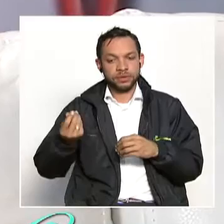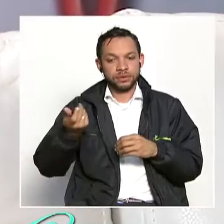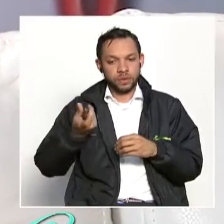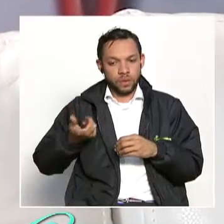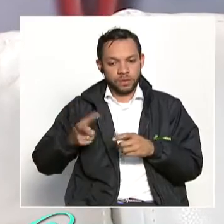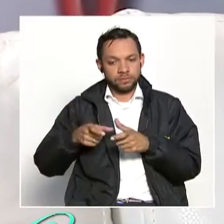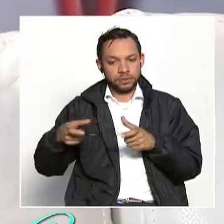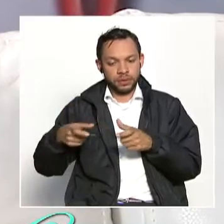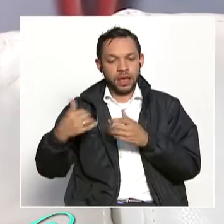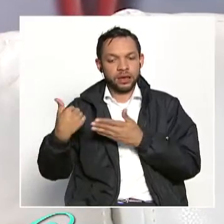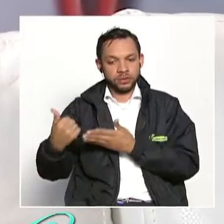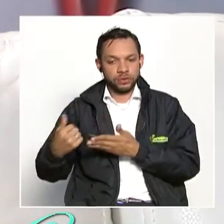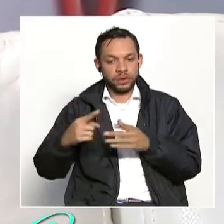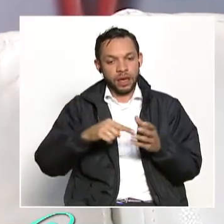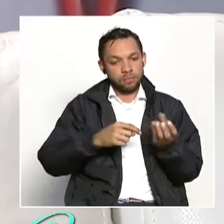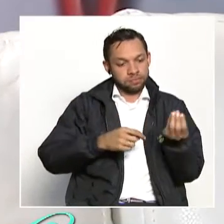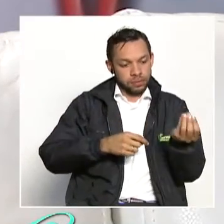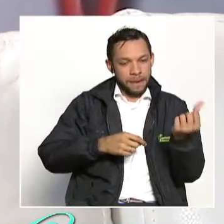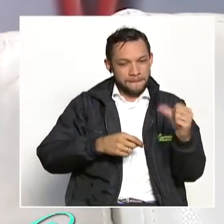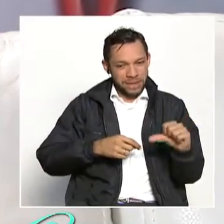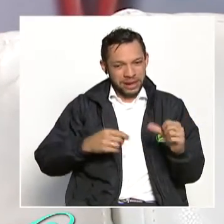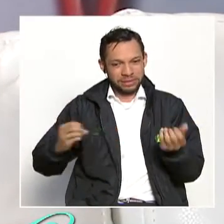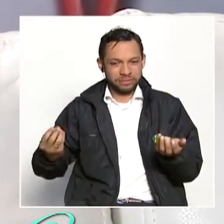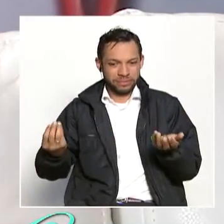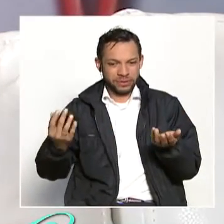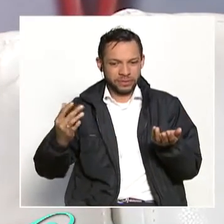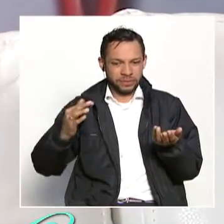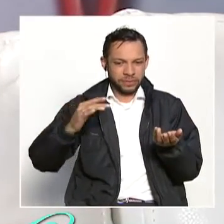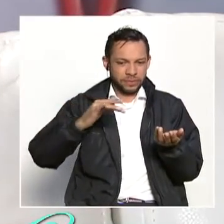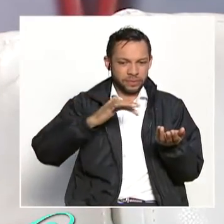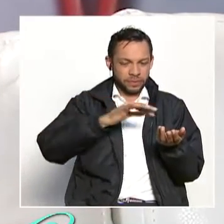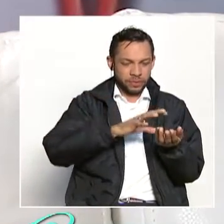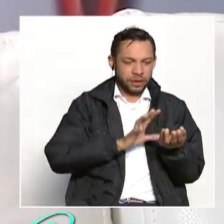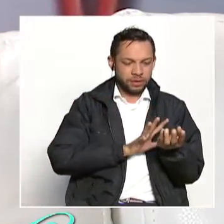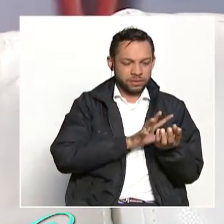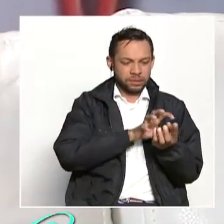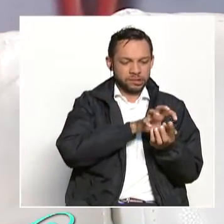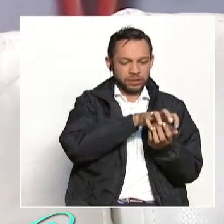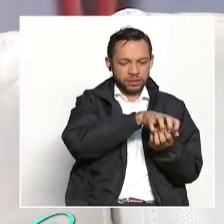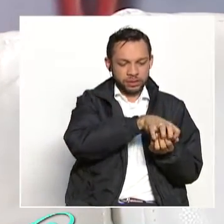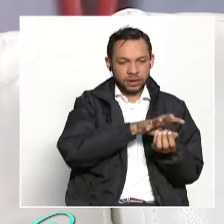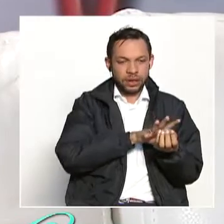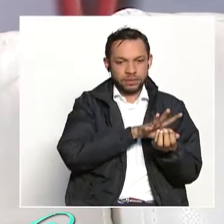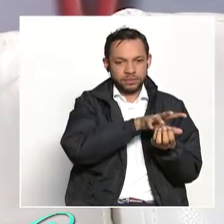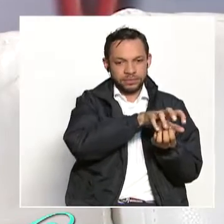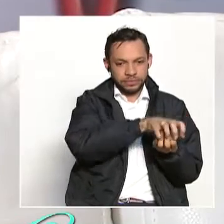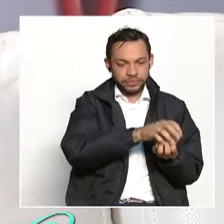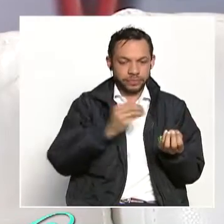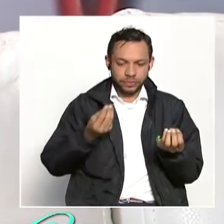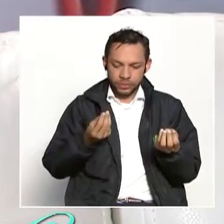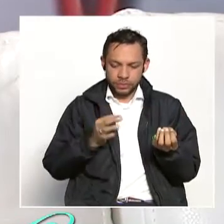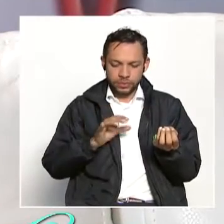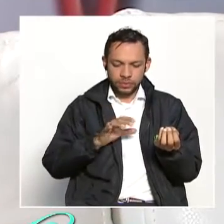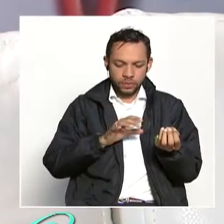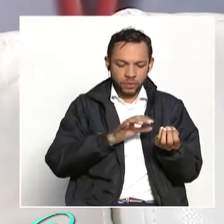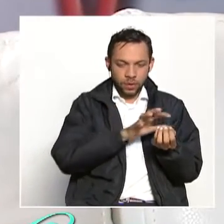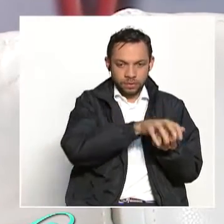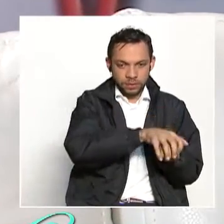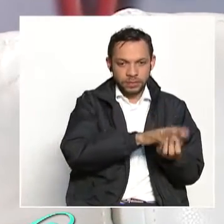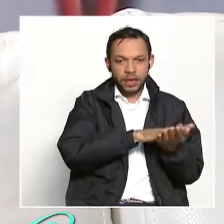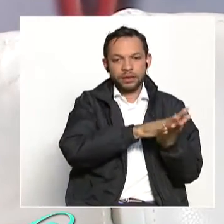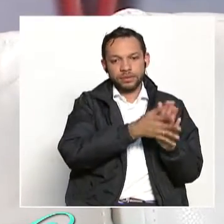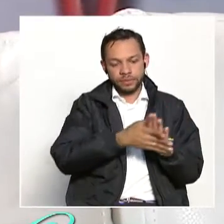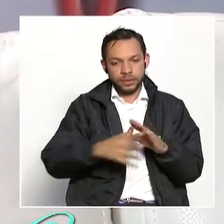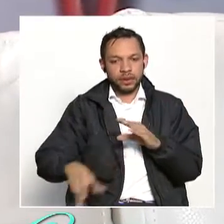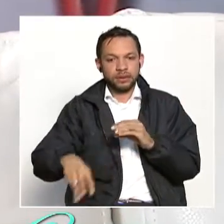un estado que se llama metainflamación, que es una inflamación generalizada. Y entonces la mayoría de las enfermedades crónicas son